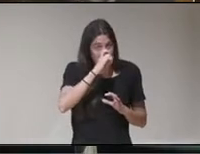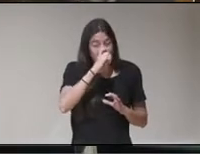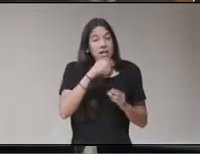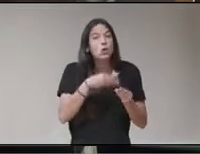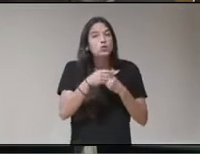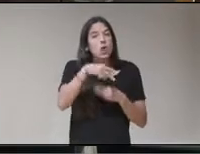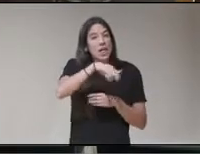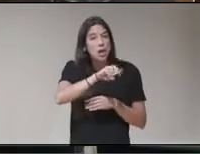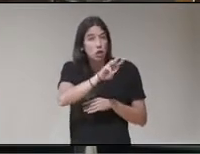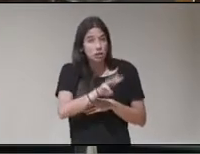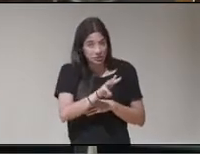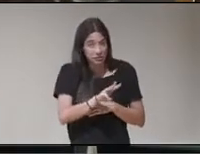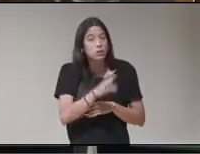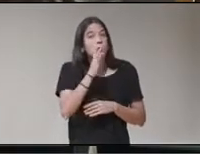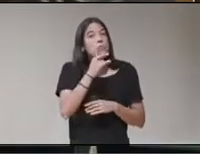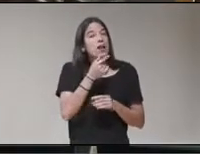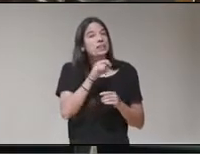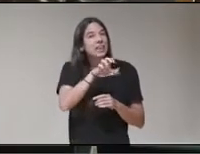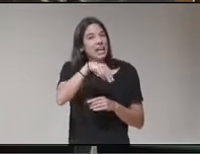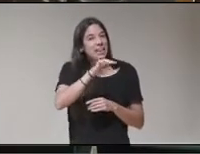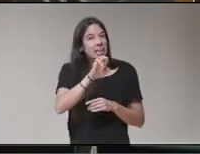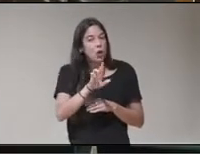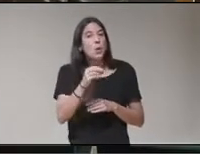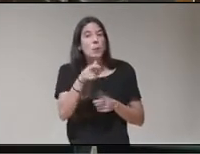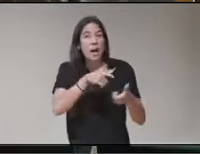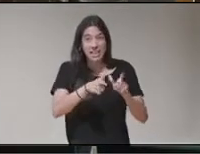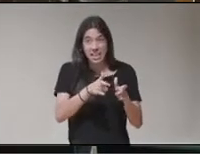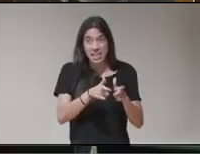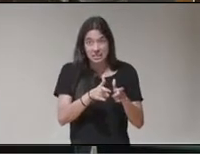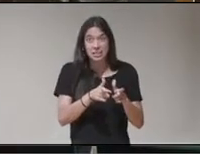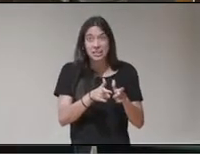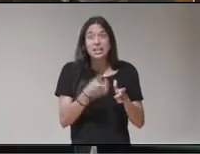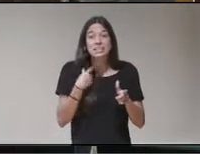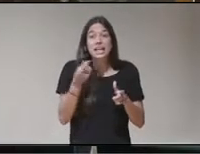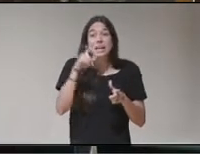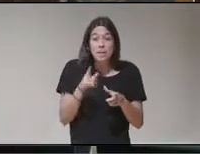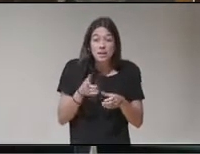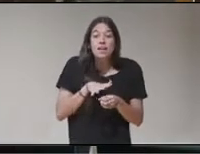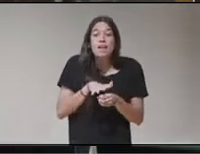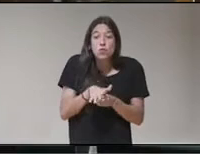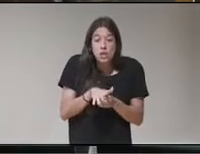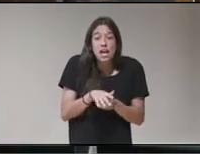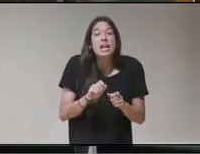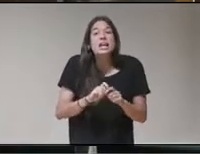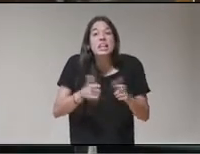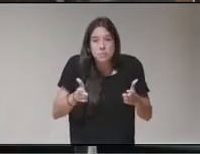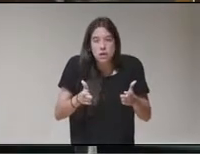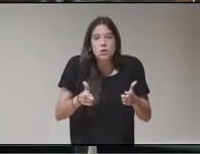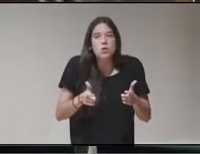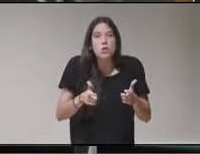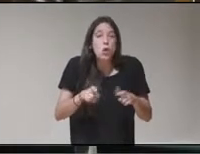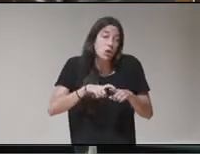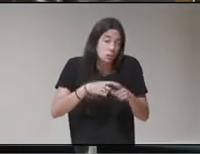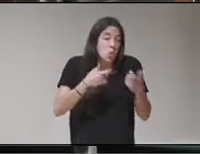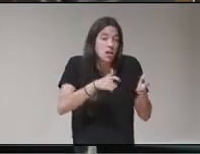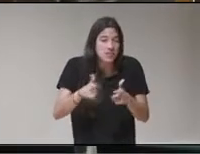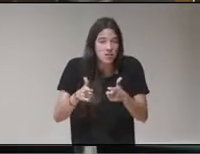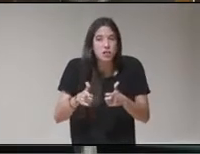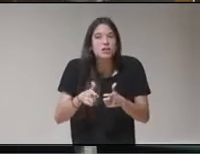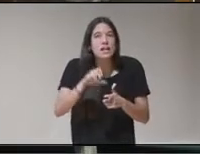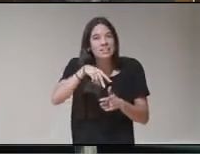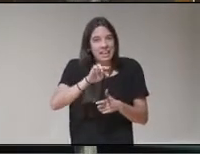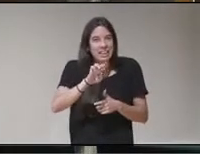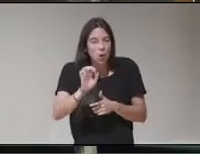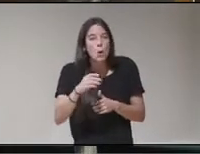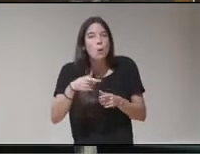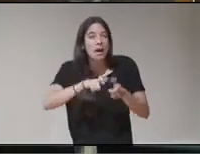de las enterobacterias, que era parte del procedimiento habitual estándar de clasificación de las enterobacterias. Pues